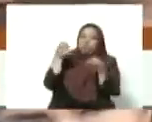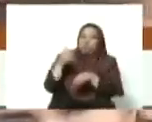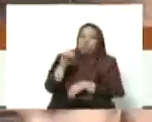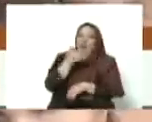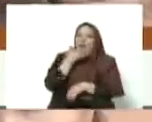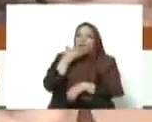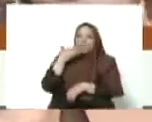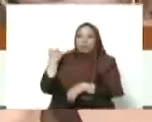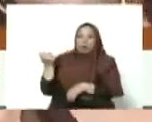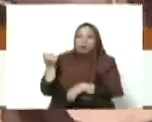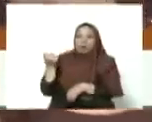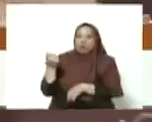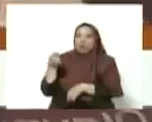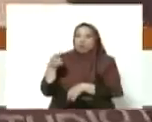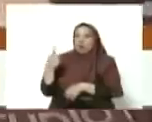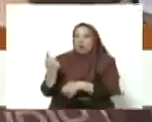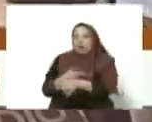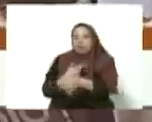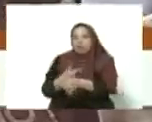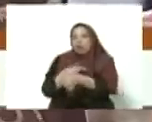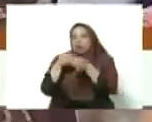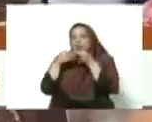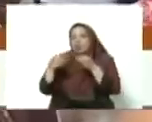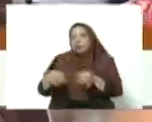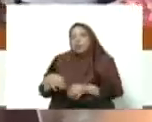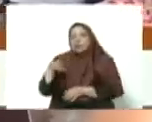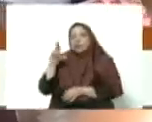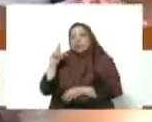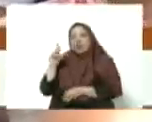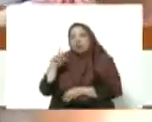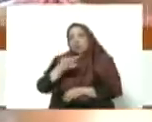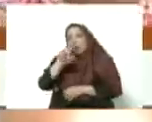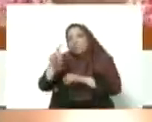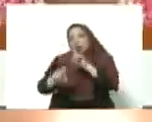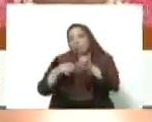una alianza como verdaderos hermanos. Segunda pregunta por un medio